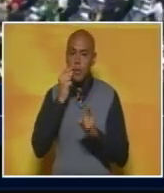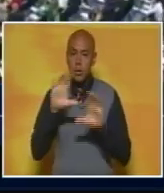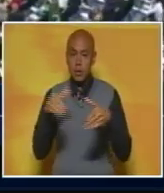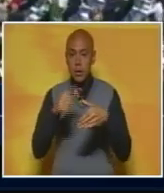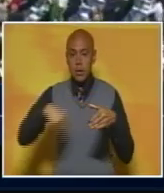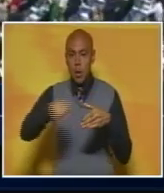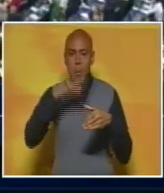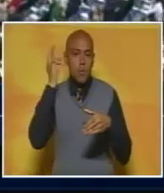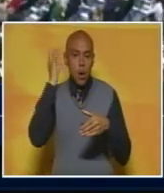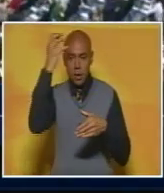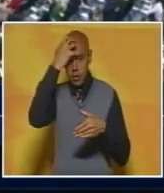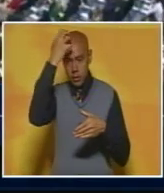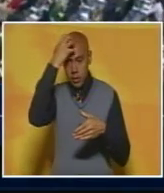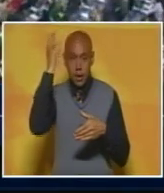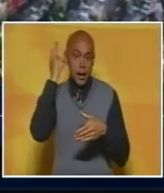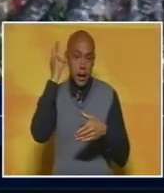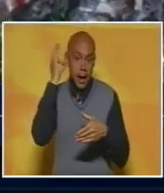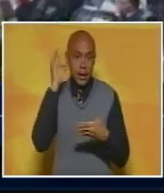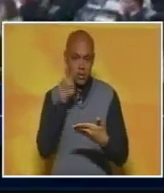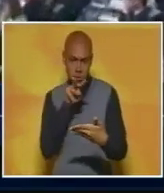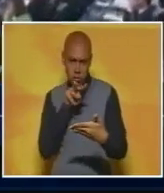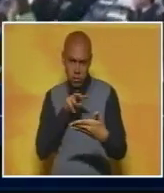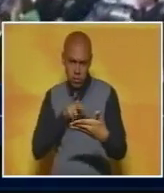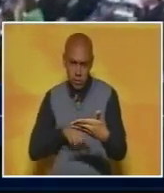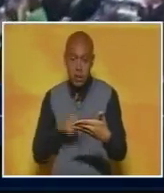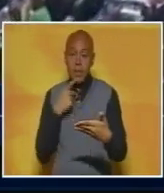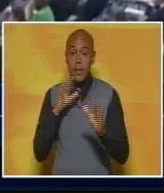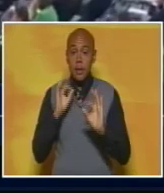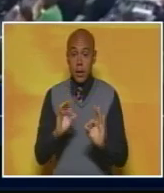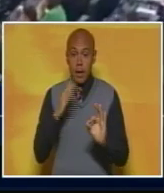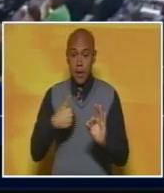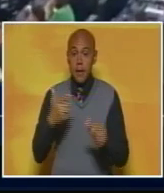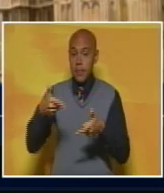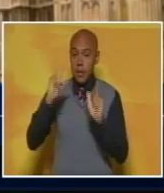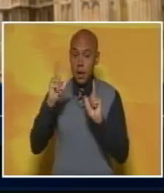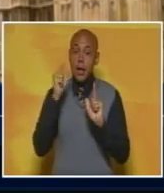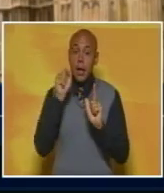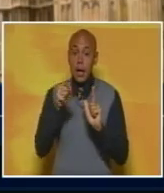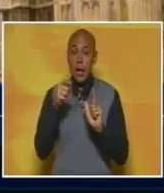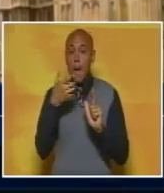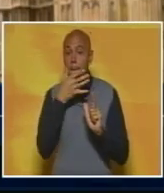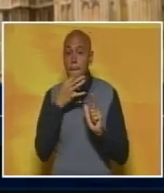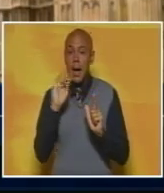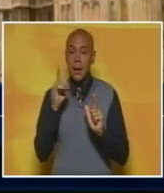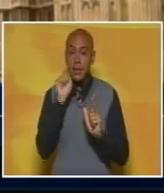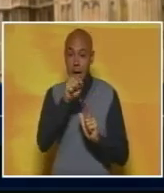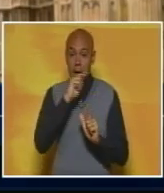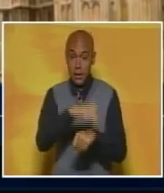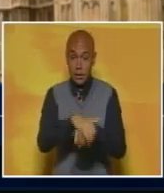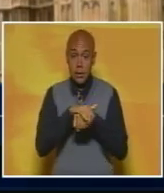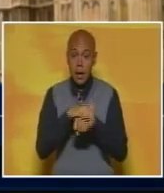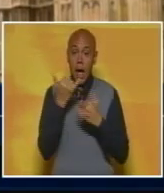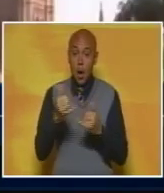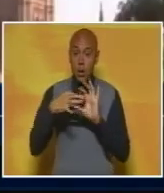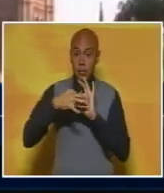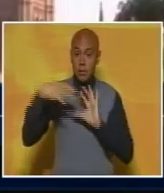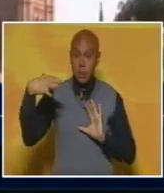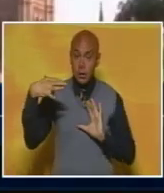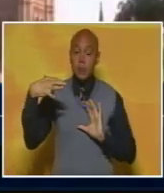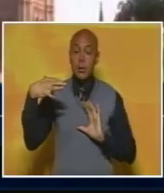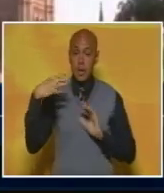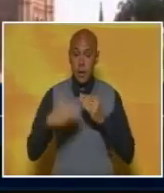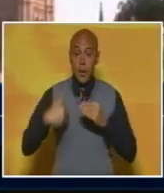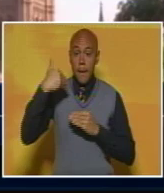reina Isabel II, lo que transpone el tratado al derecho británico. El llamado divorcio del Reino Unido se producirá el